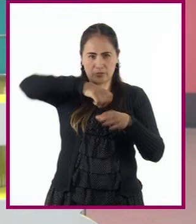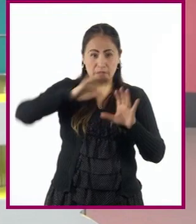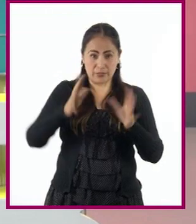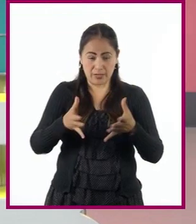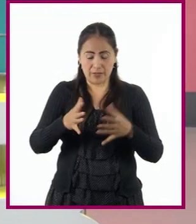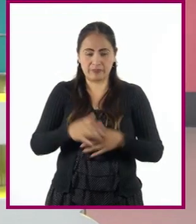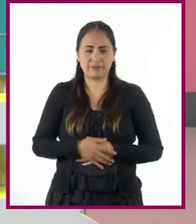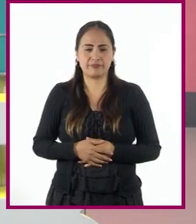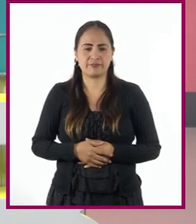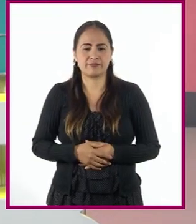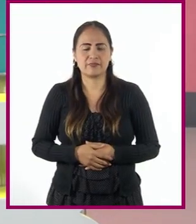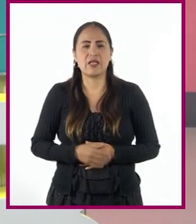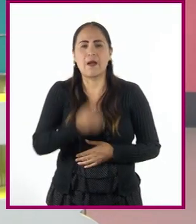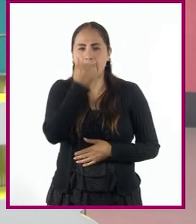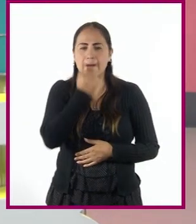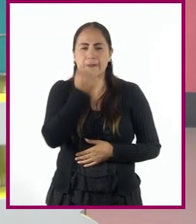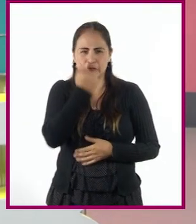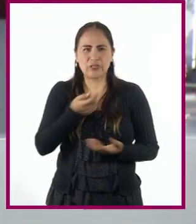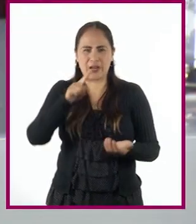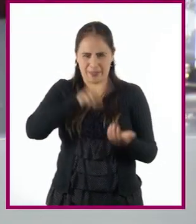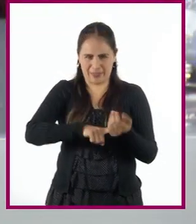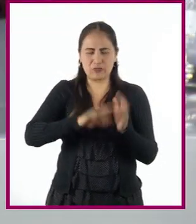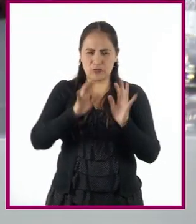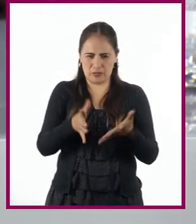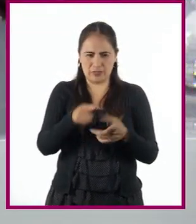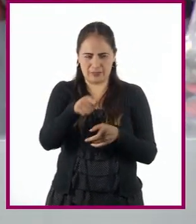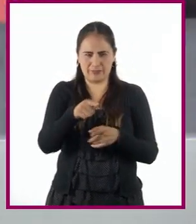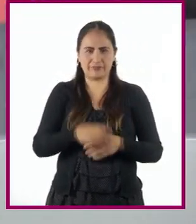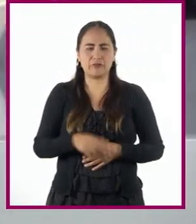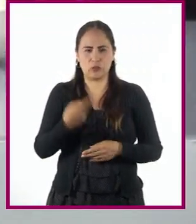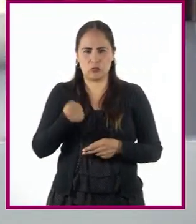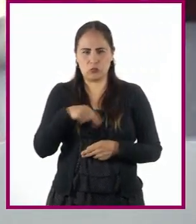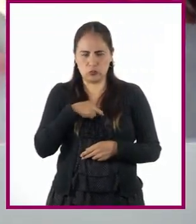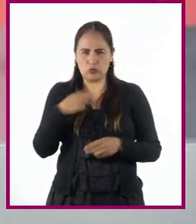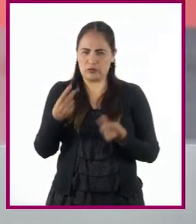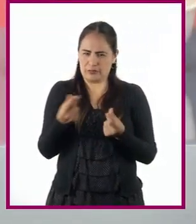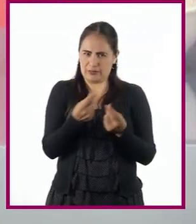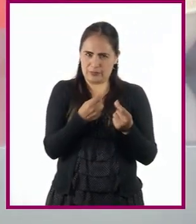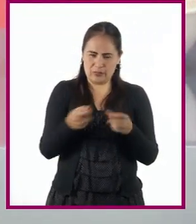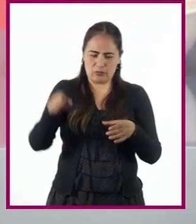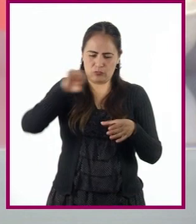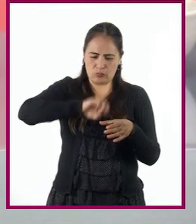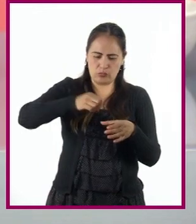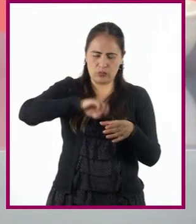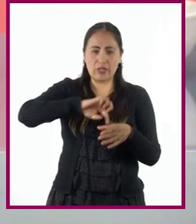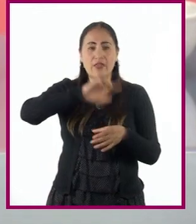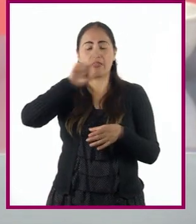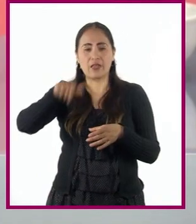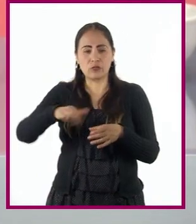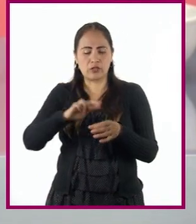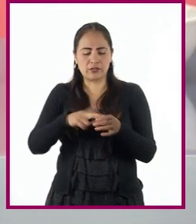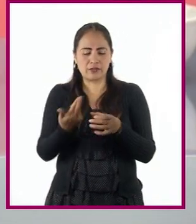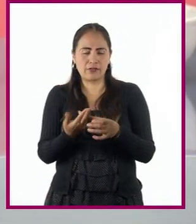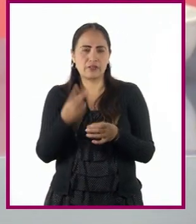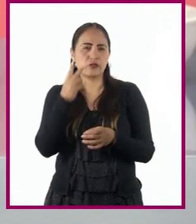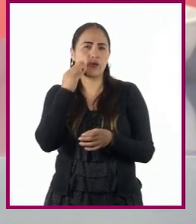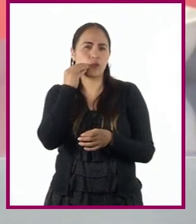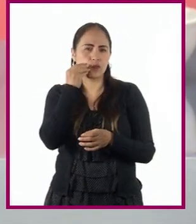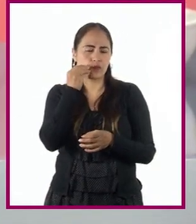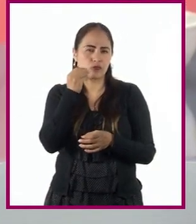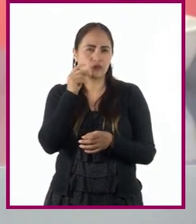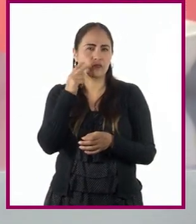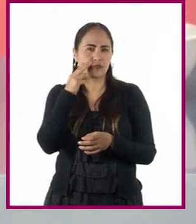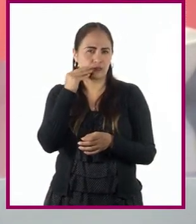está. Ya tiene el azúcar, nos adelantamos un poquito en el proceso. Ahora le vamos a agregar refresco de limón.